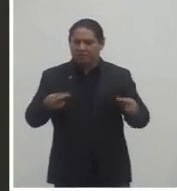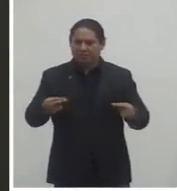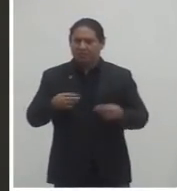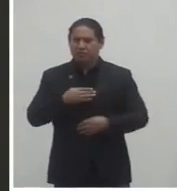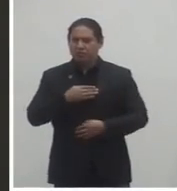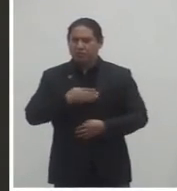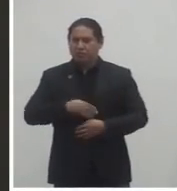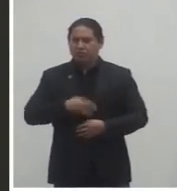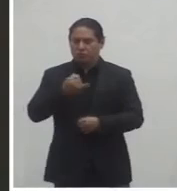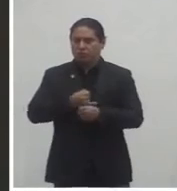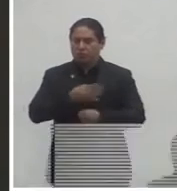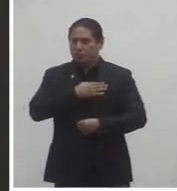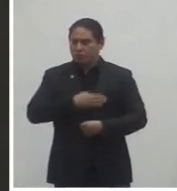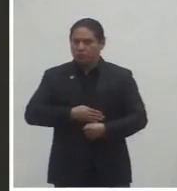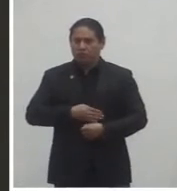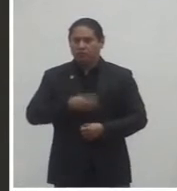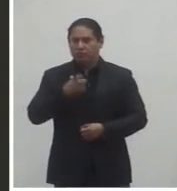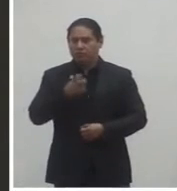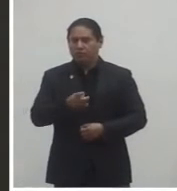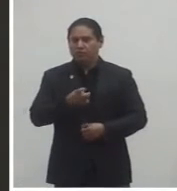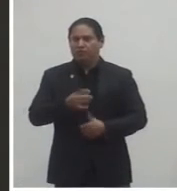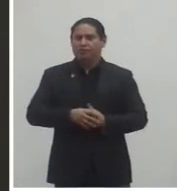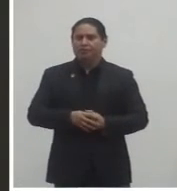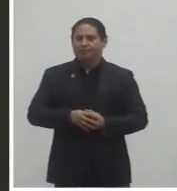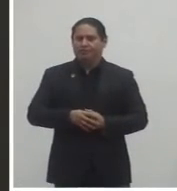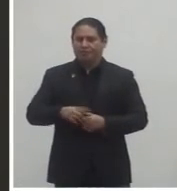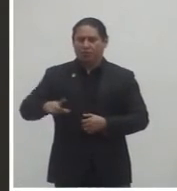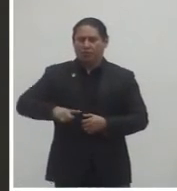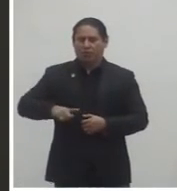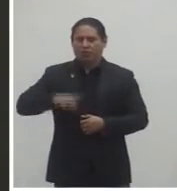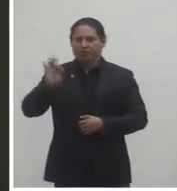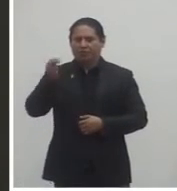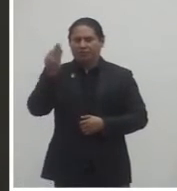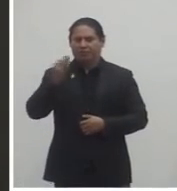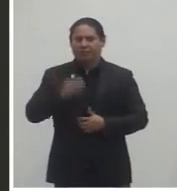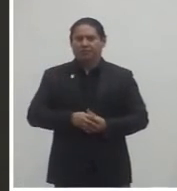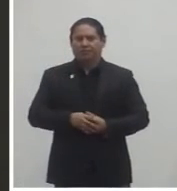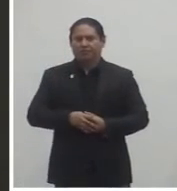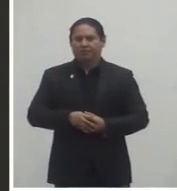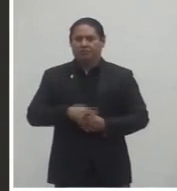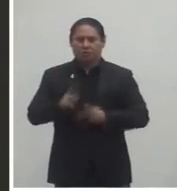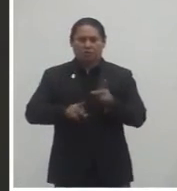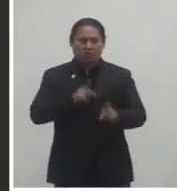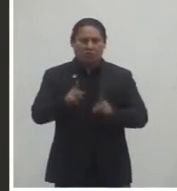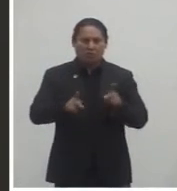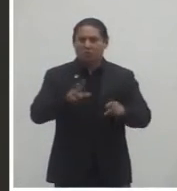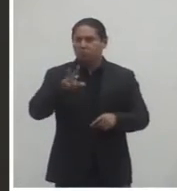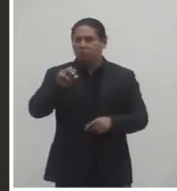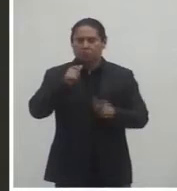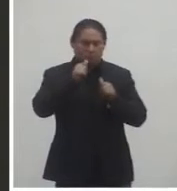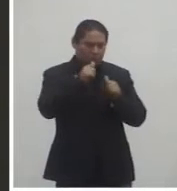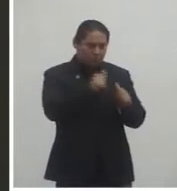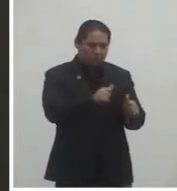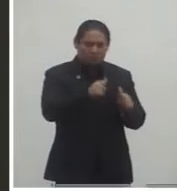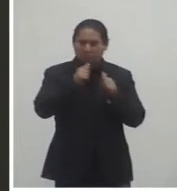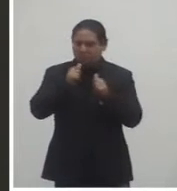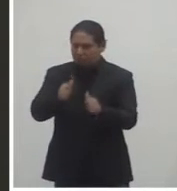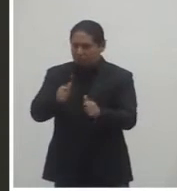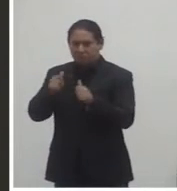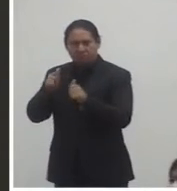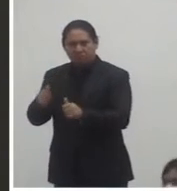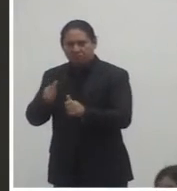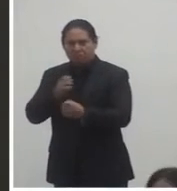que tuvimos ancestralmente con los gobiernos federales. Nuestros pueblos no fueron atendidos ni cultural